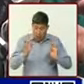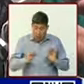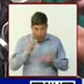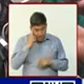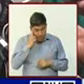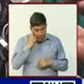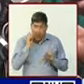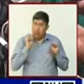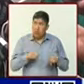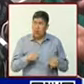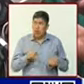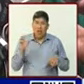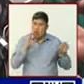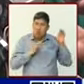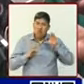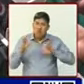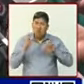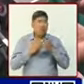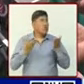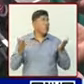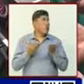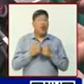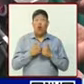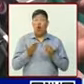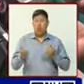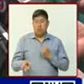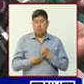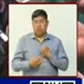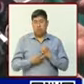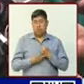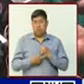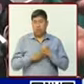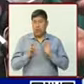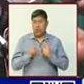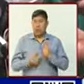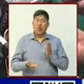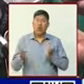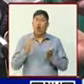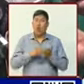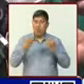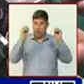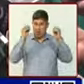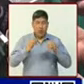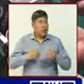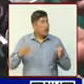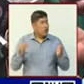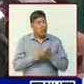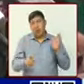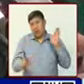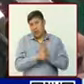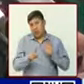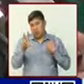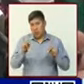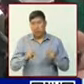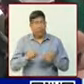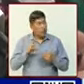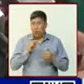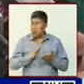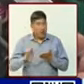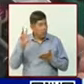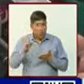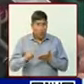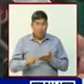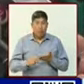manera para poder buscar dónde, cómo acopiar el combustible y revender. Es algo ilegal lo que están haciendo, ¿no? Se lo está